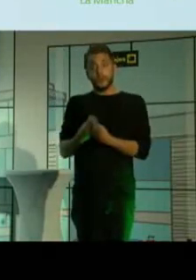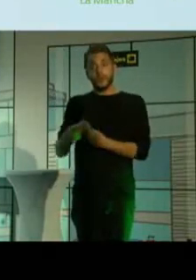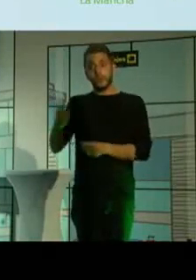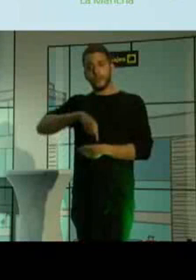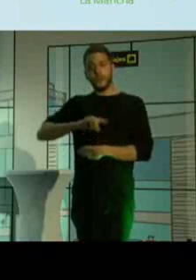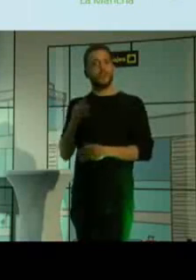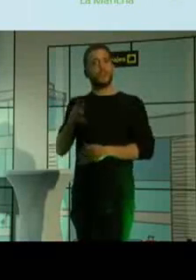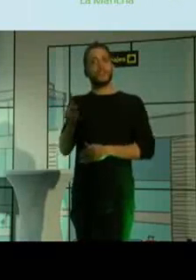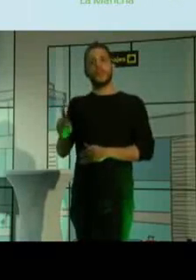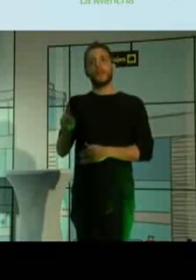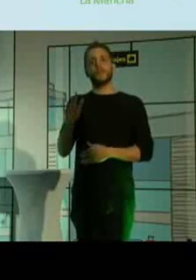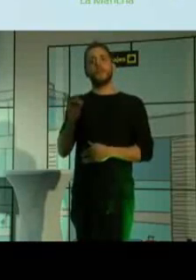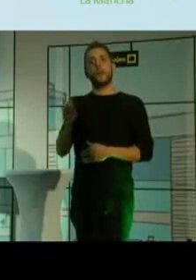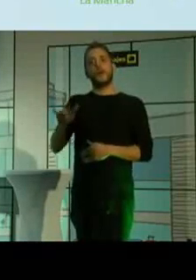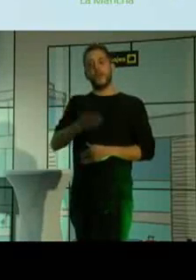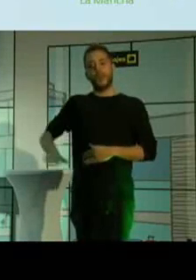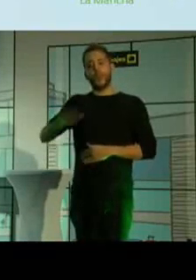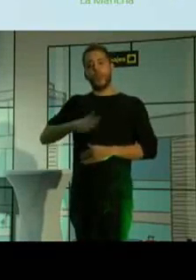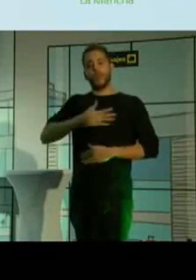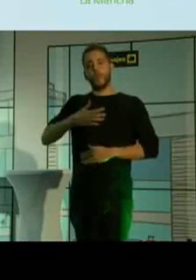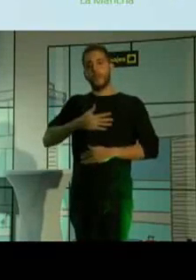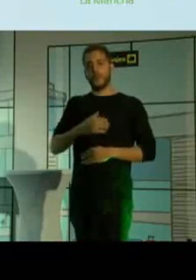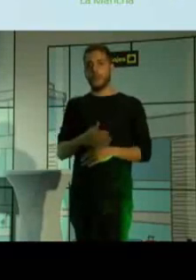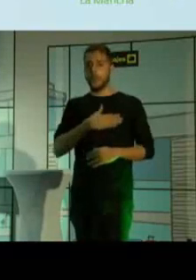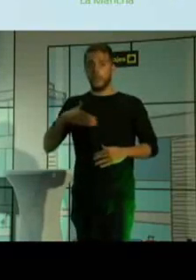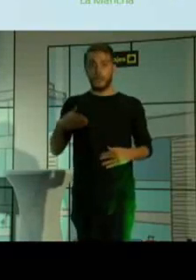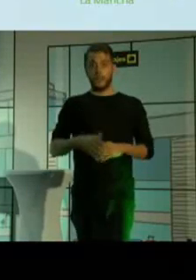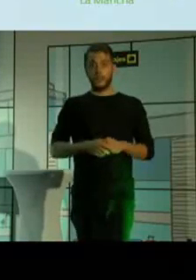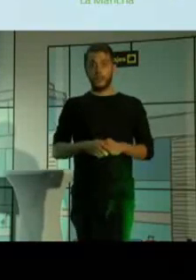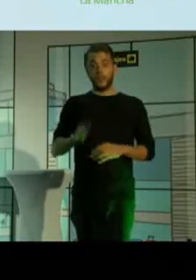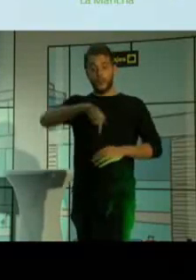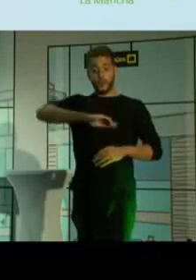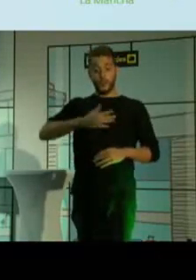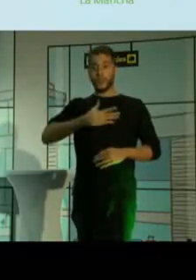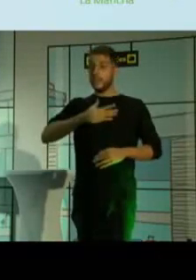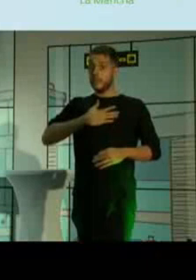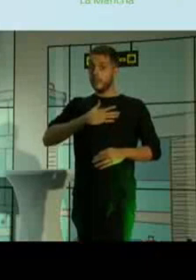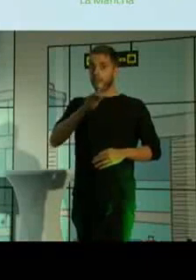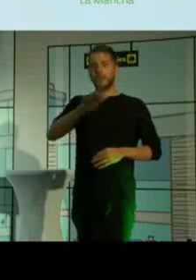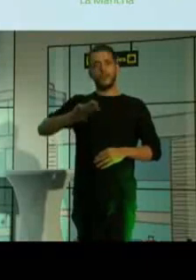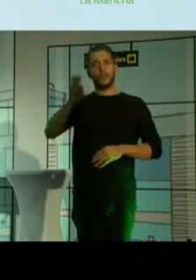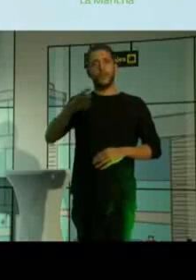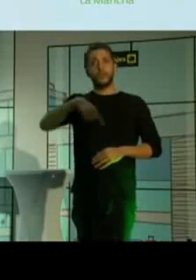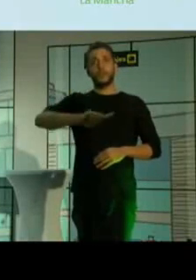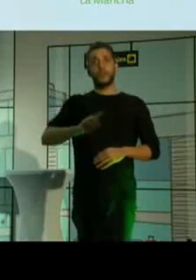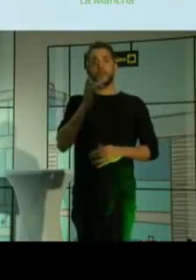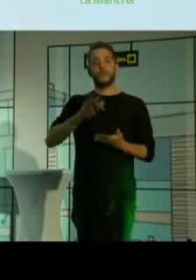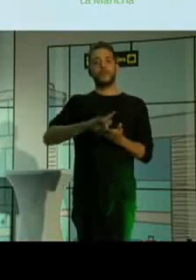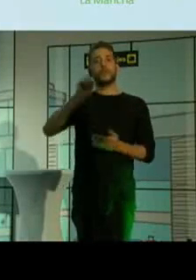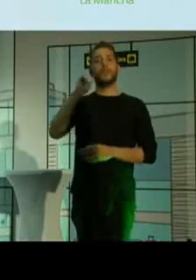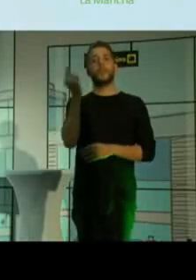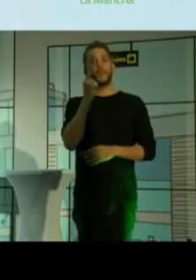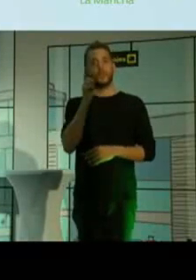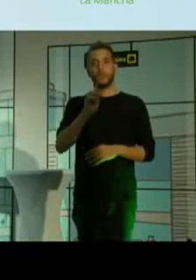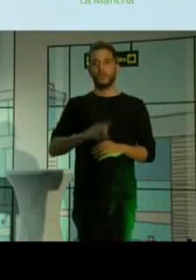a ocupar nuestro propio espacio no somos propiedad de nadie ni estamos definidos por un diagnóstico